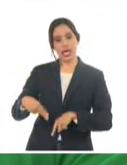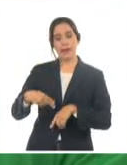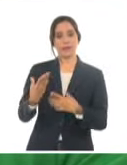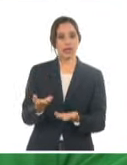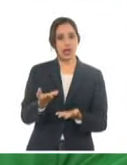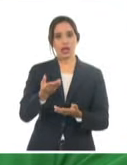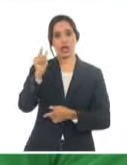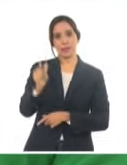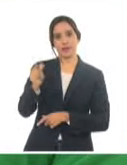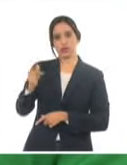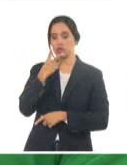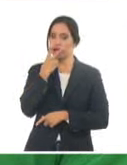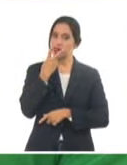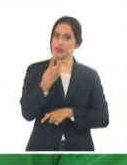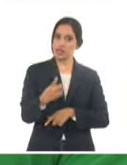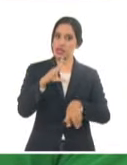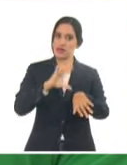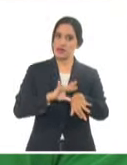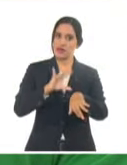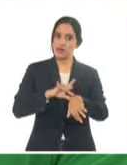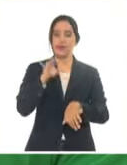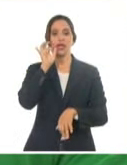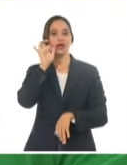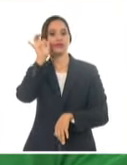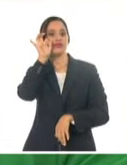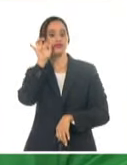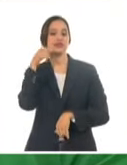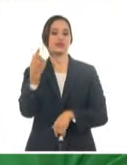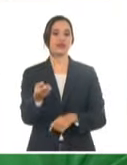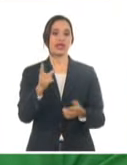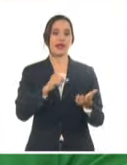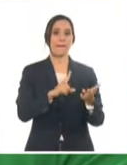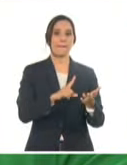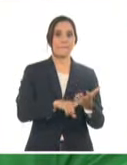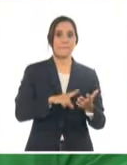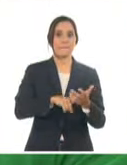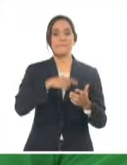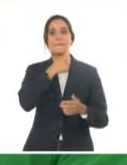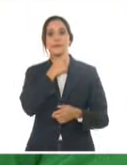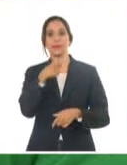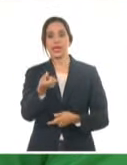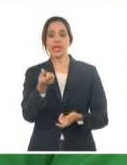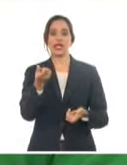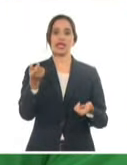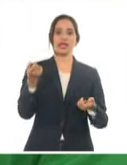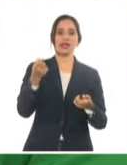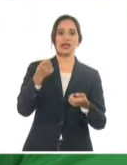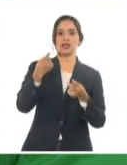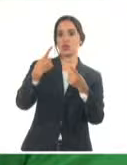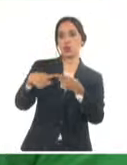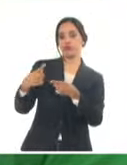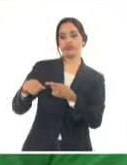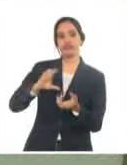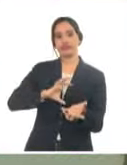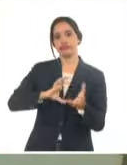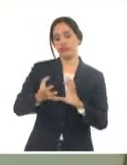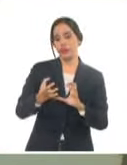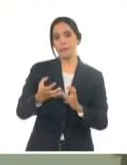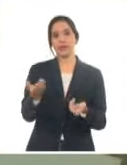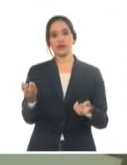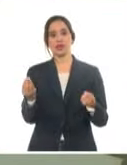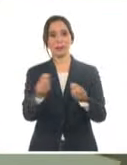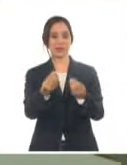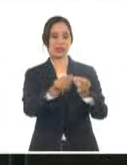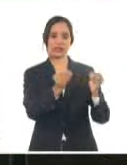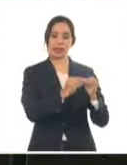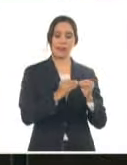y las personas también, la PEP, que es cuando hay algún accidente, digamos, laboral, para evitar también la transmisión. El